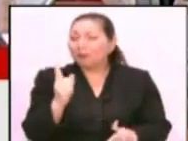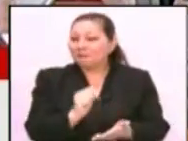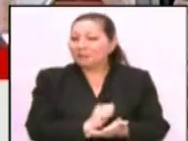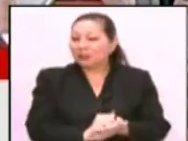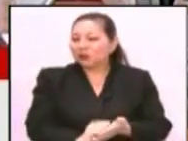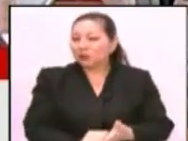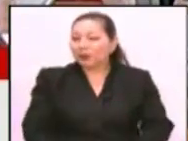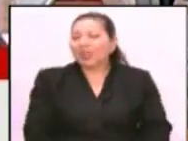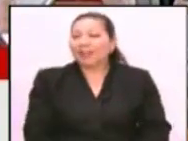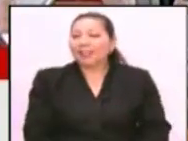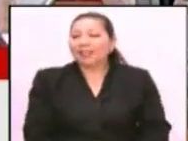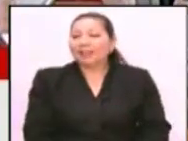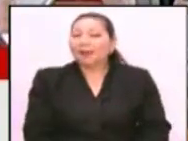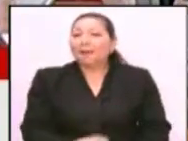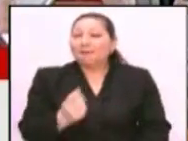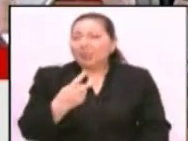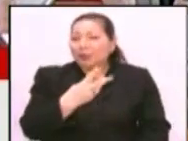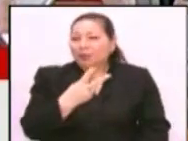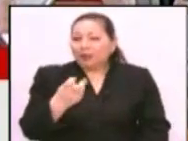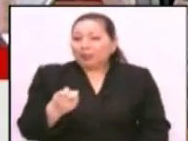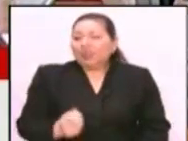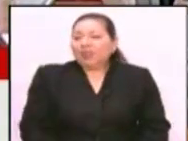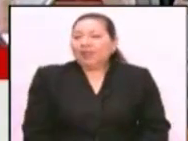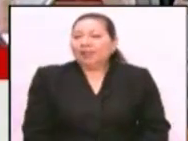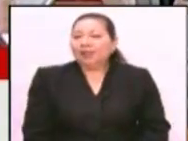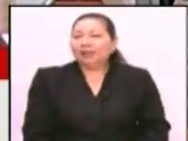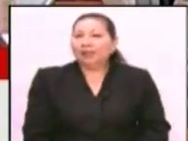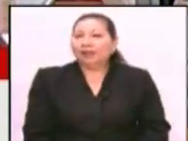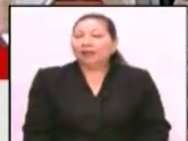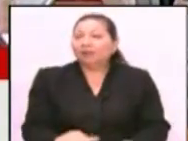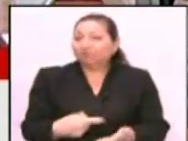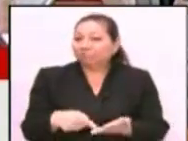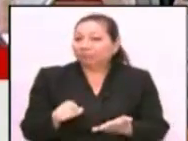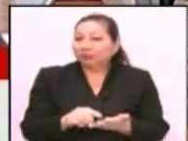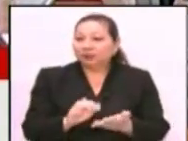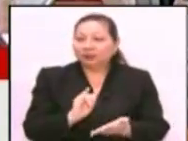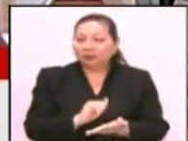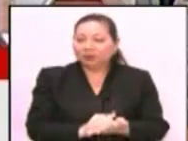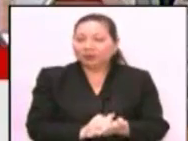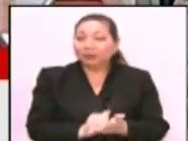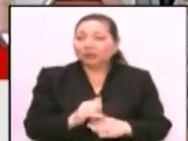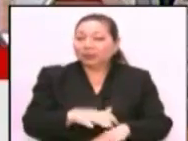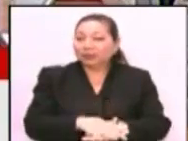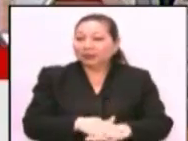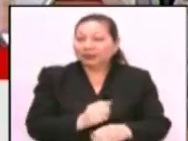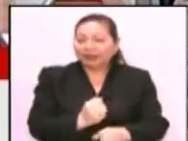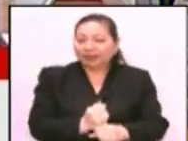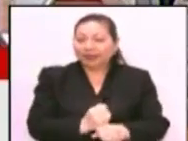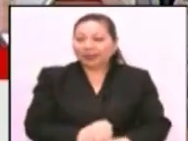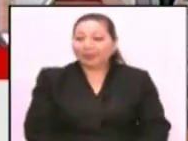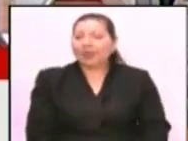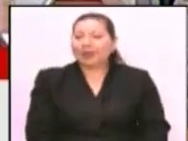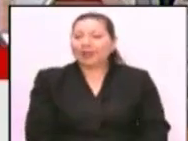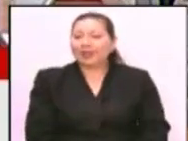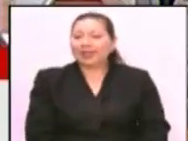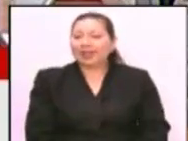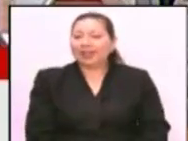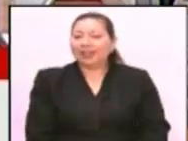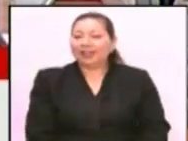mensuales. Y llega hasta 1.200, se ha incorporado ya tres egresados a su planta de trabajo, ¿no es